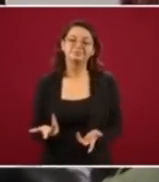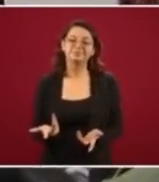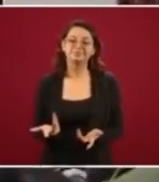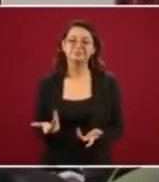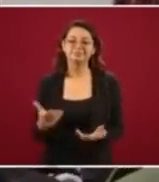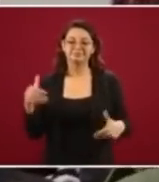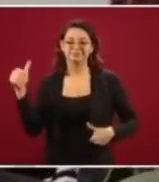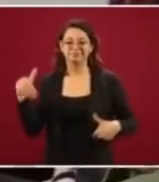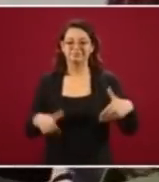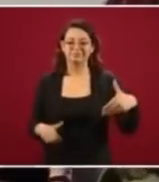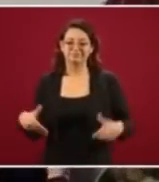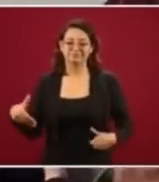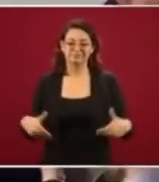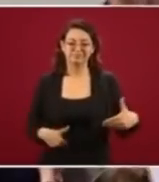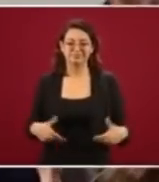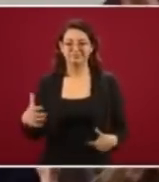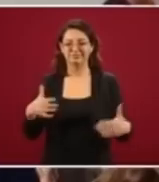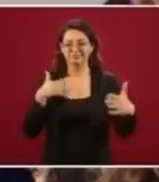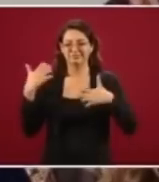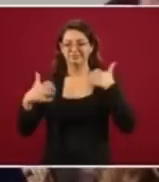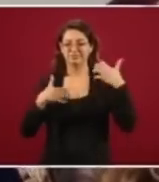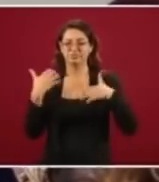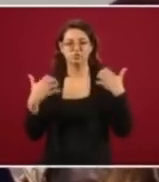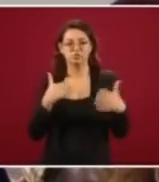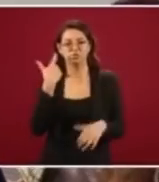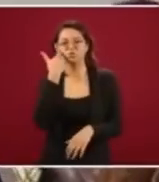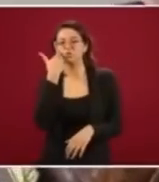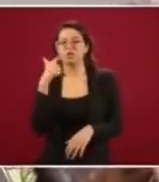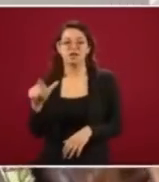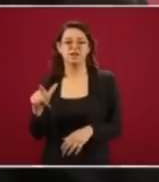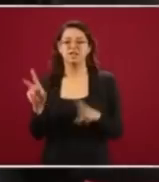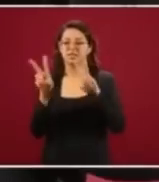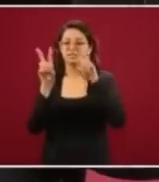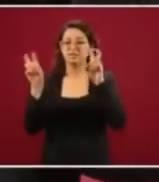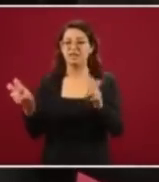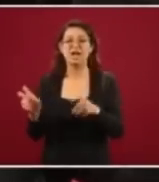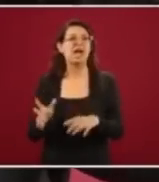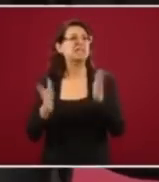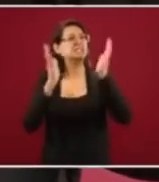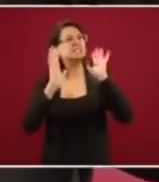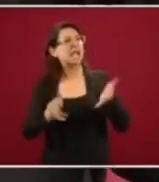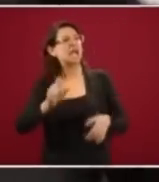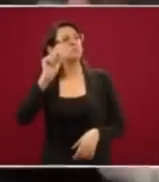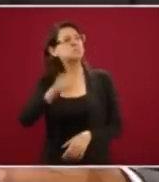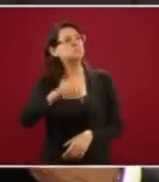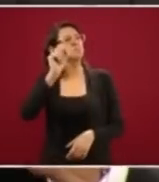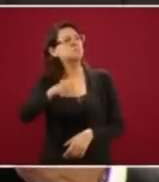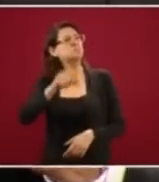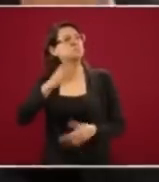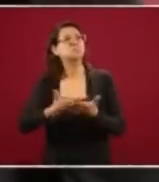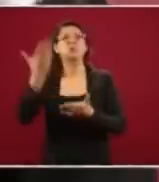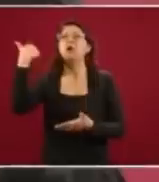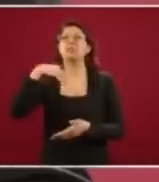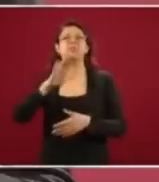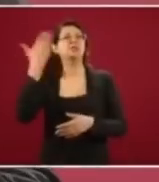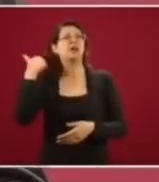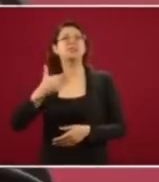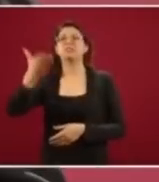Se incomodan los conservadores que yo hable de este tema. Dice, ya deje de estar hablando del pasado,